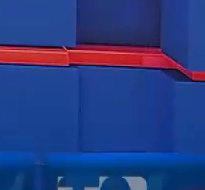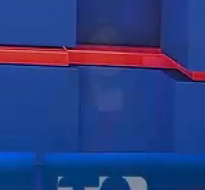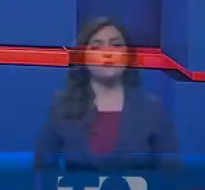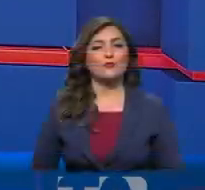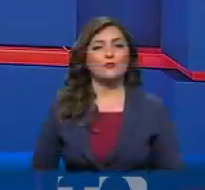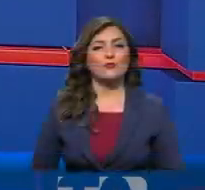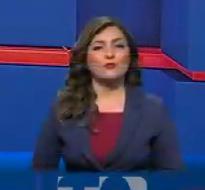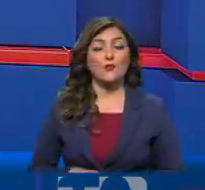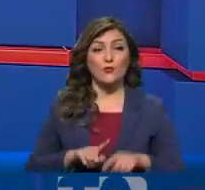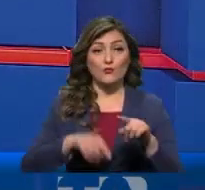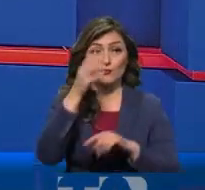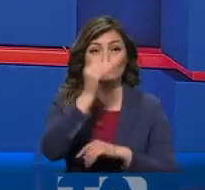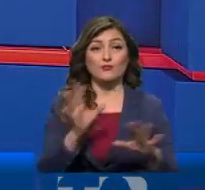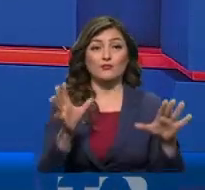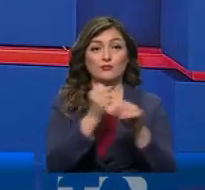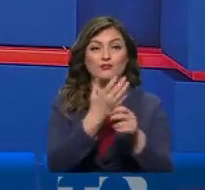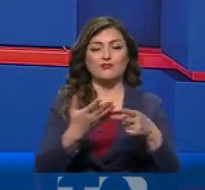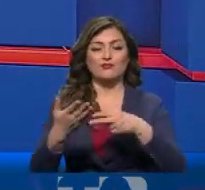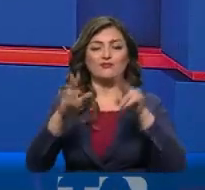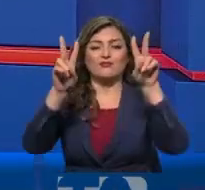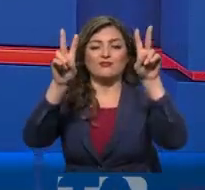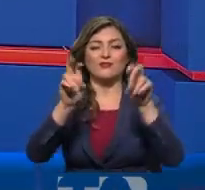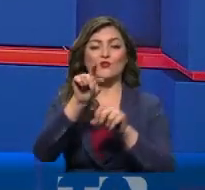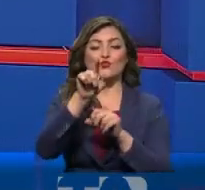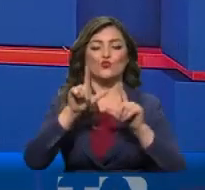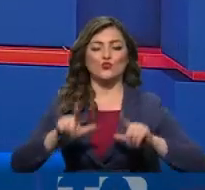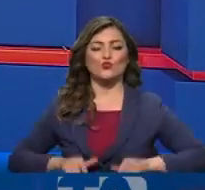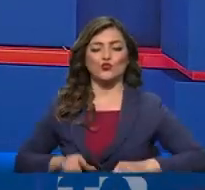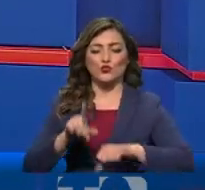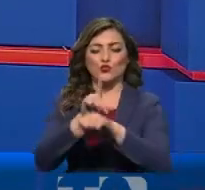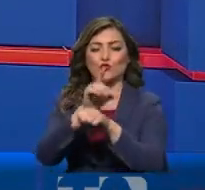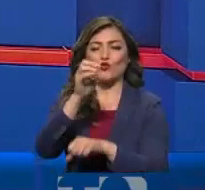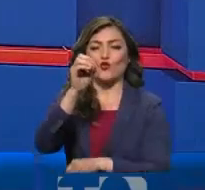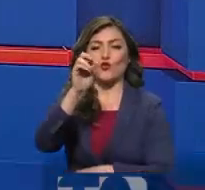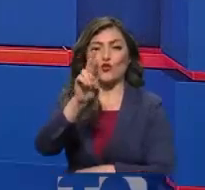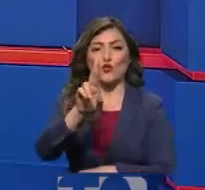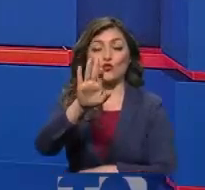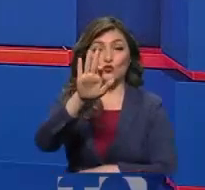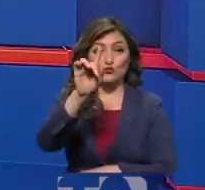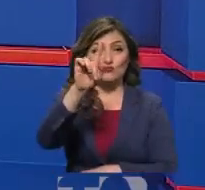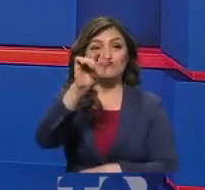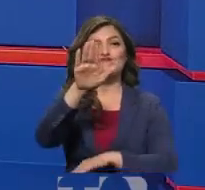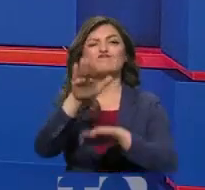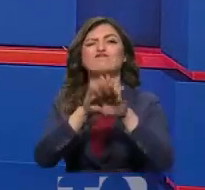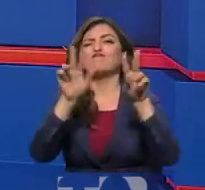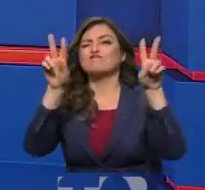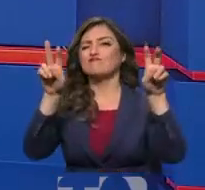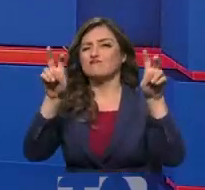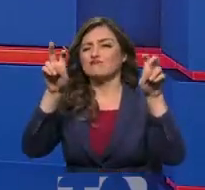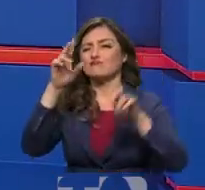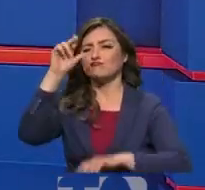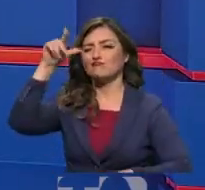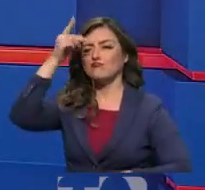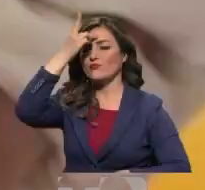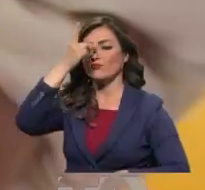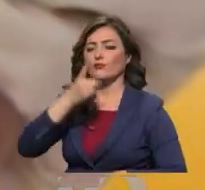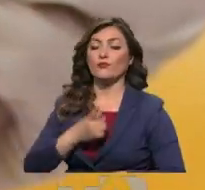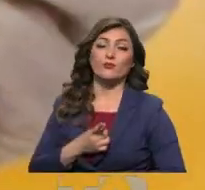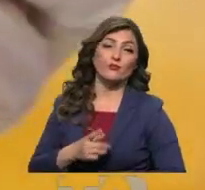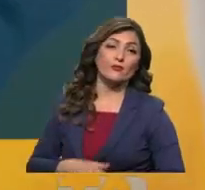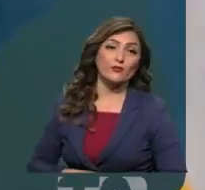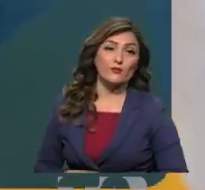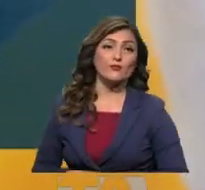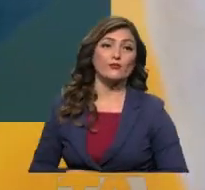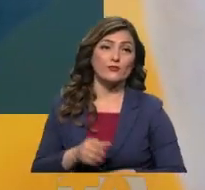Hola amigos, muy buenas noches, bienvenidos nuevamente a su segmento Por Tu Salud. Soy el doctor Esteban Ortiz y hoy vamos a hablar sobre la decisión del gobierno ecuatoriano de ampliar